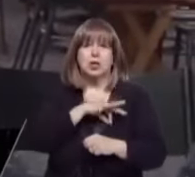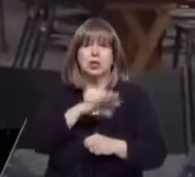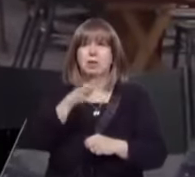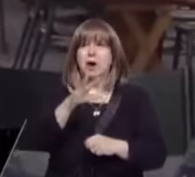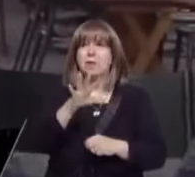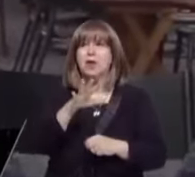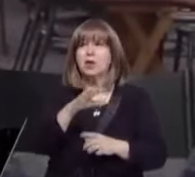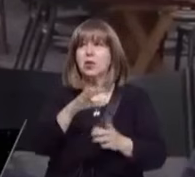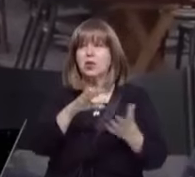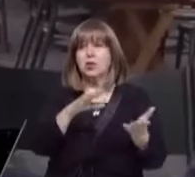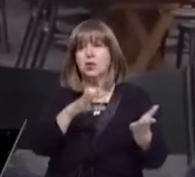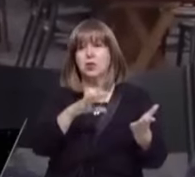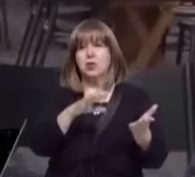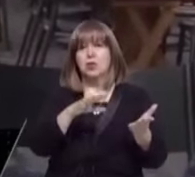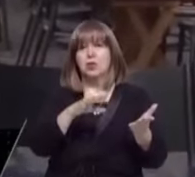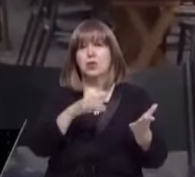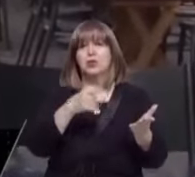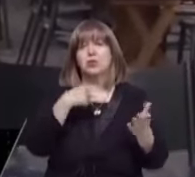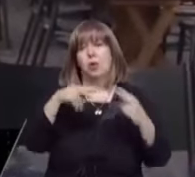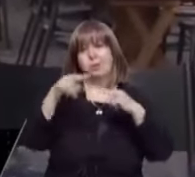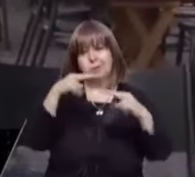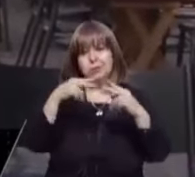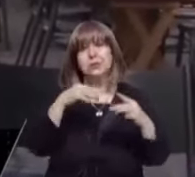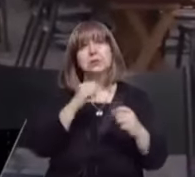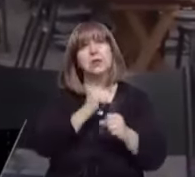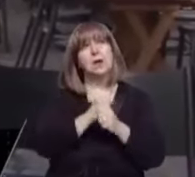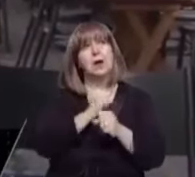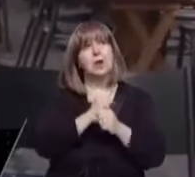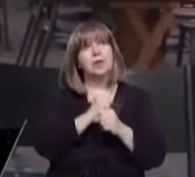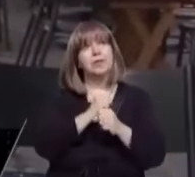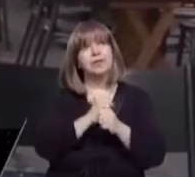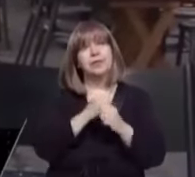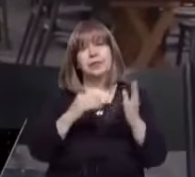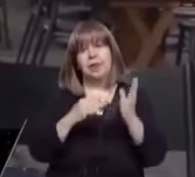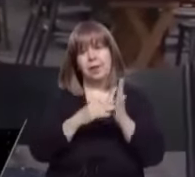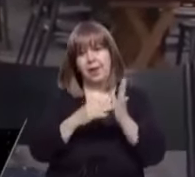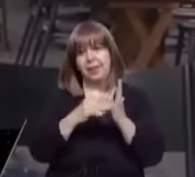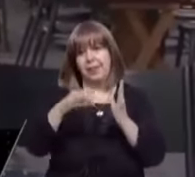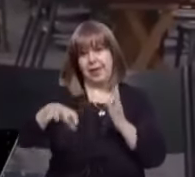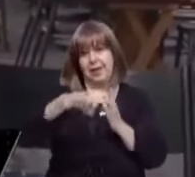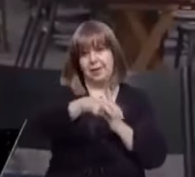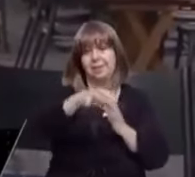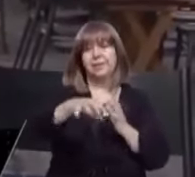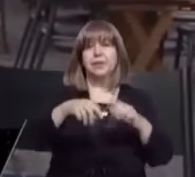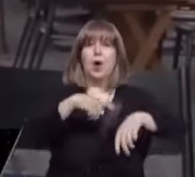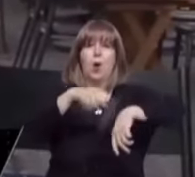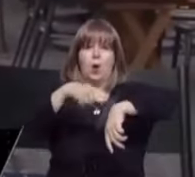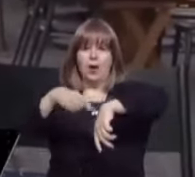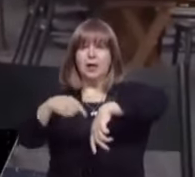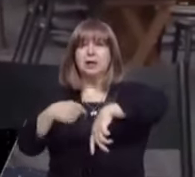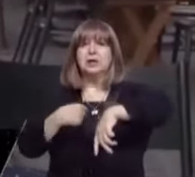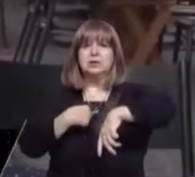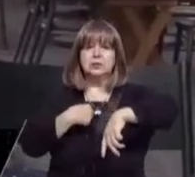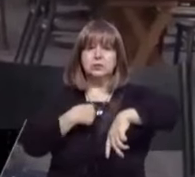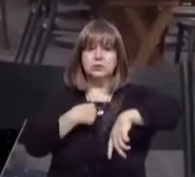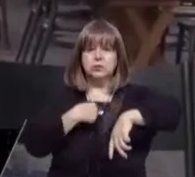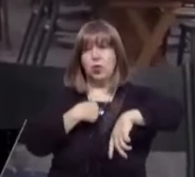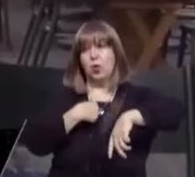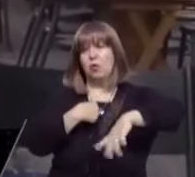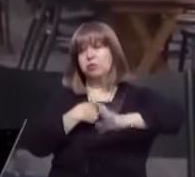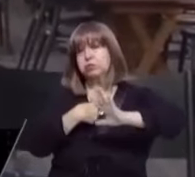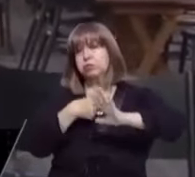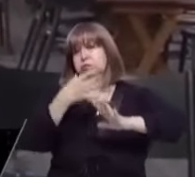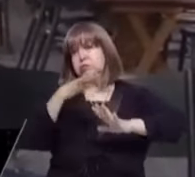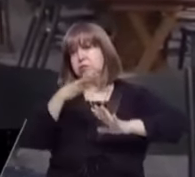Actualmente, bueno, en lo que es rubro gastronómico depende mucho del lugar que trabajes y cómo las horas y demás. Actualmente un